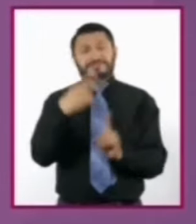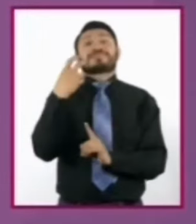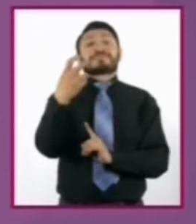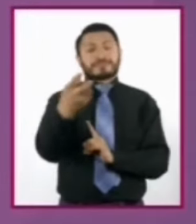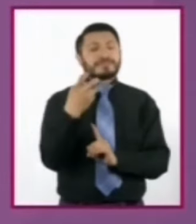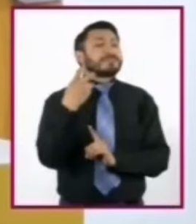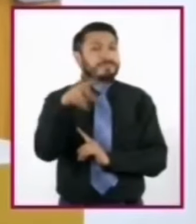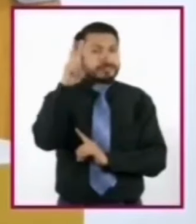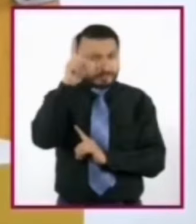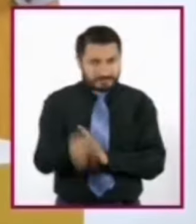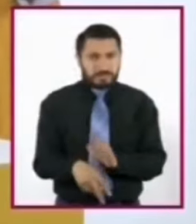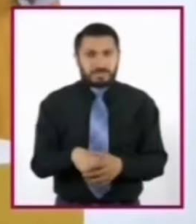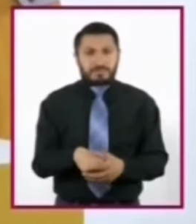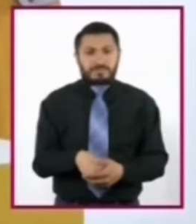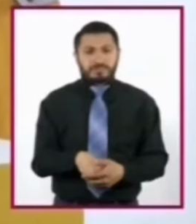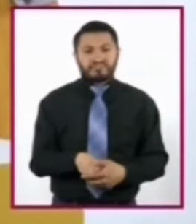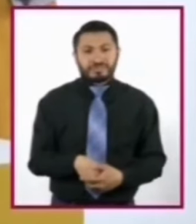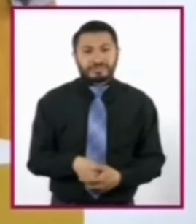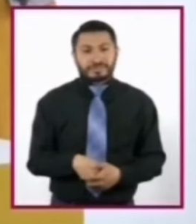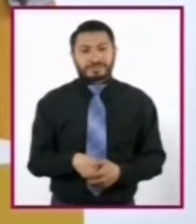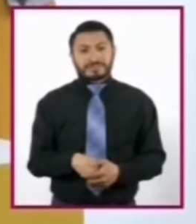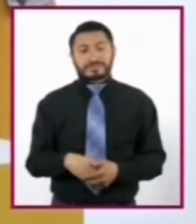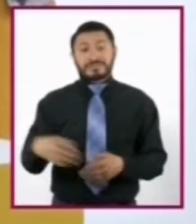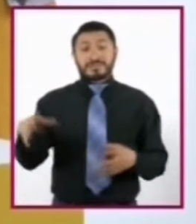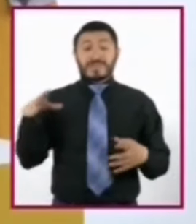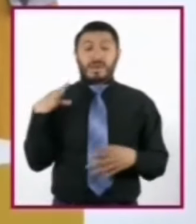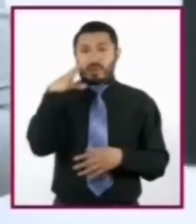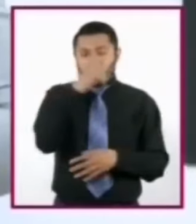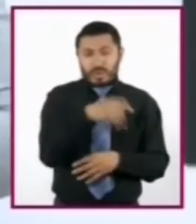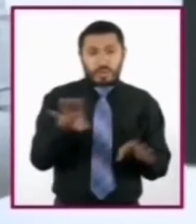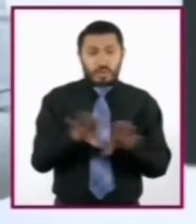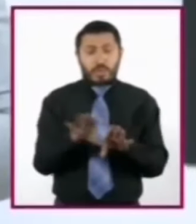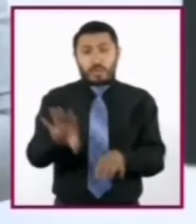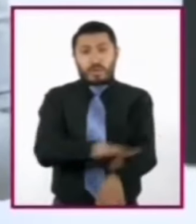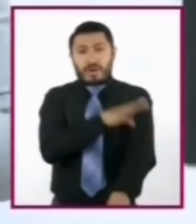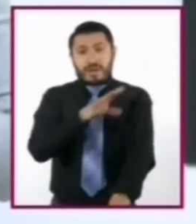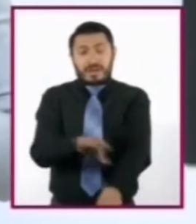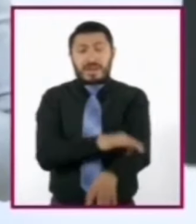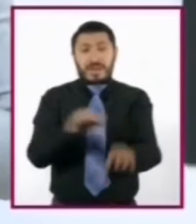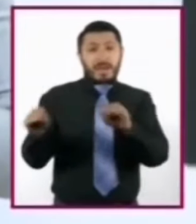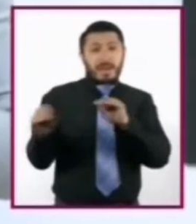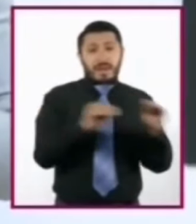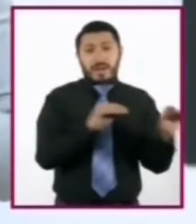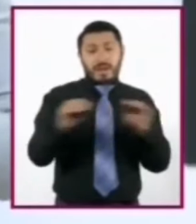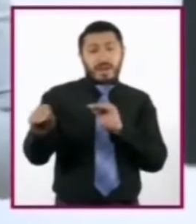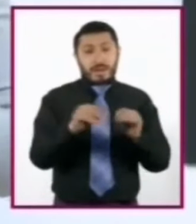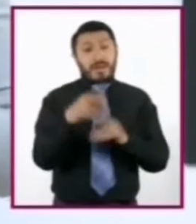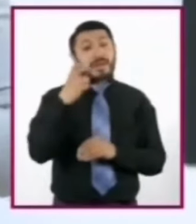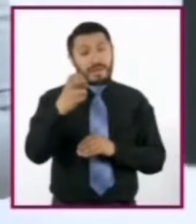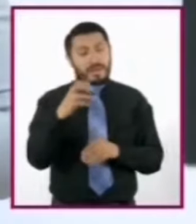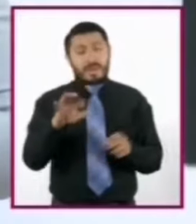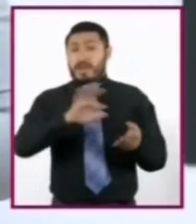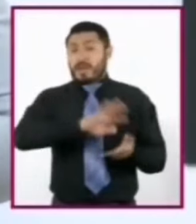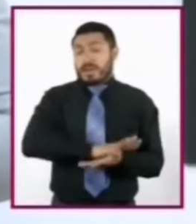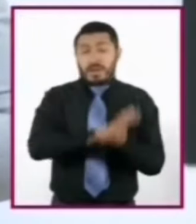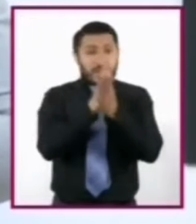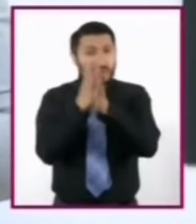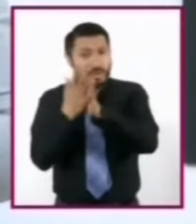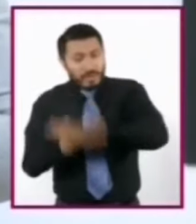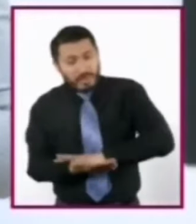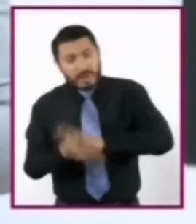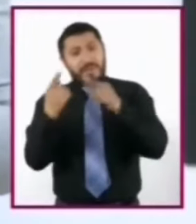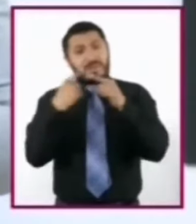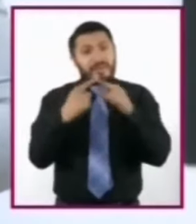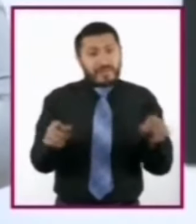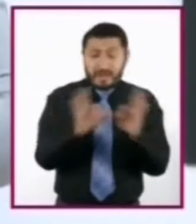Exactamente, Enrique. El calor es energía de tránsito y como es energía, esta se puede transformar a otro